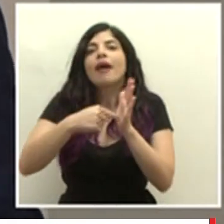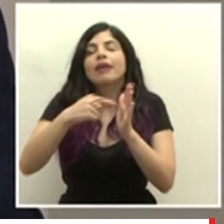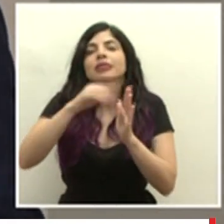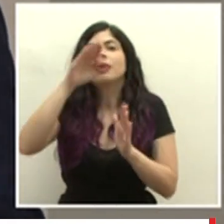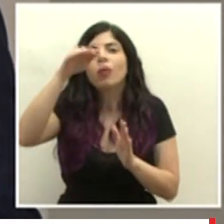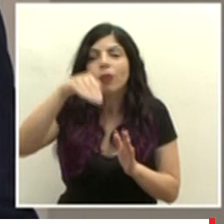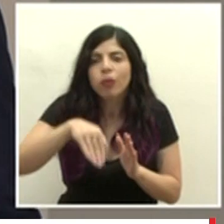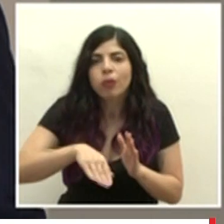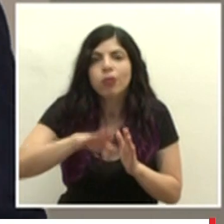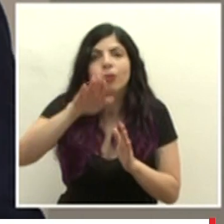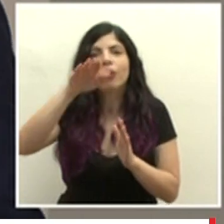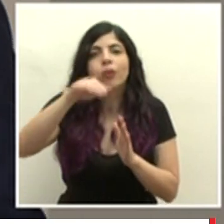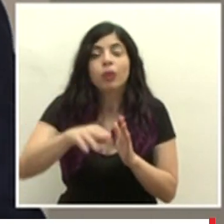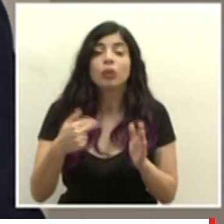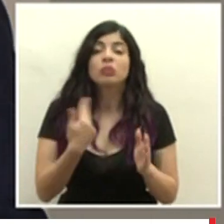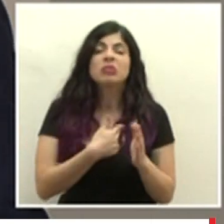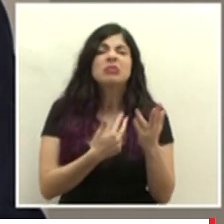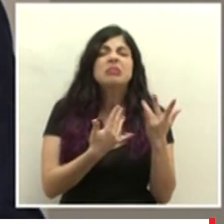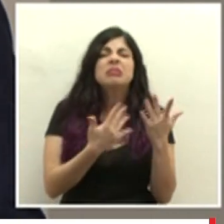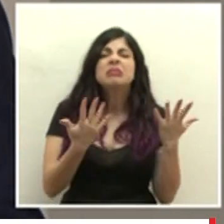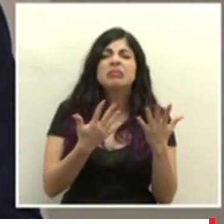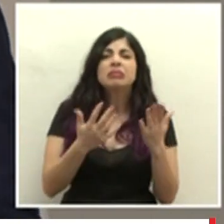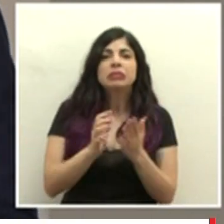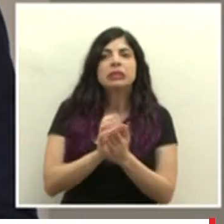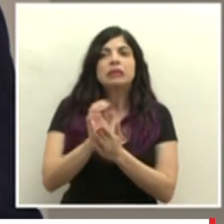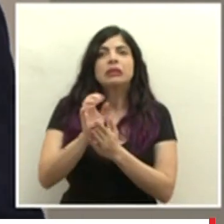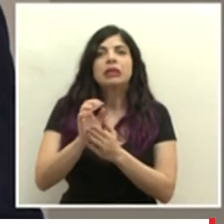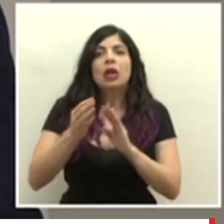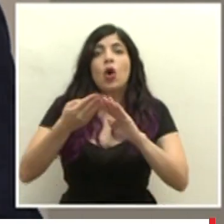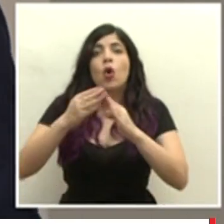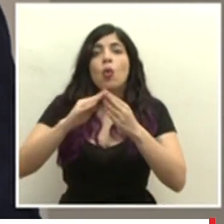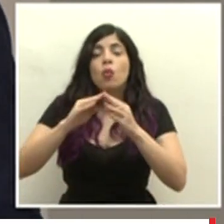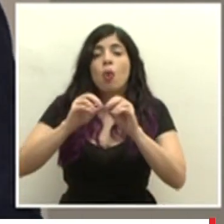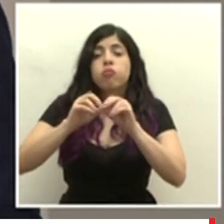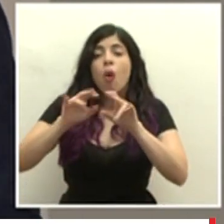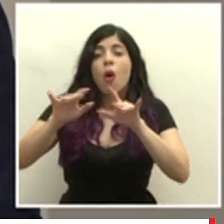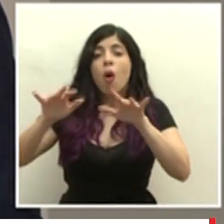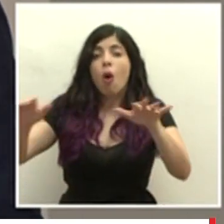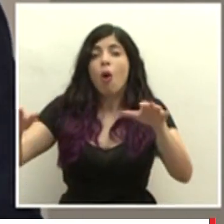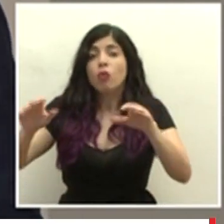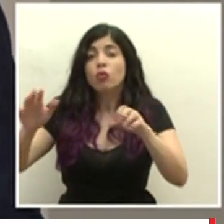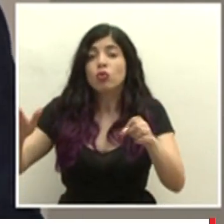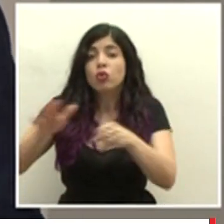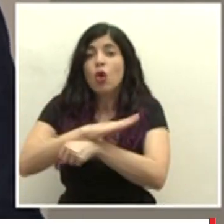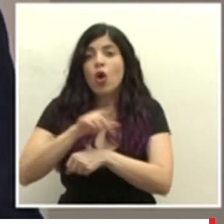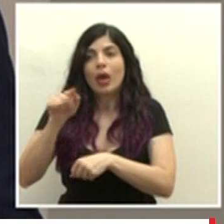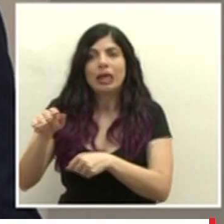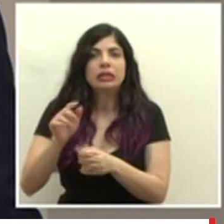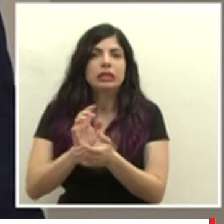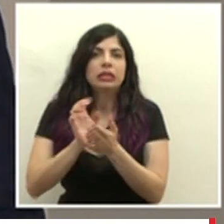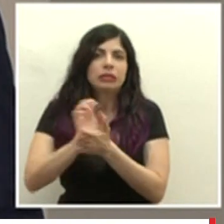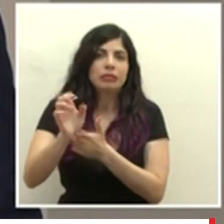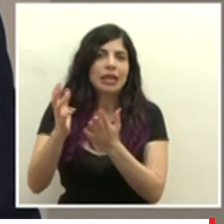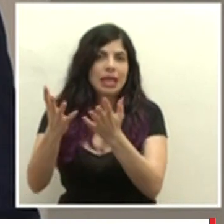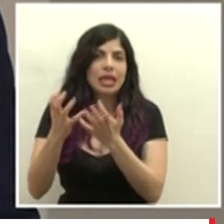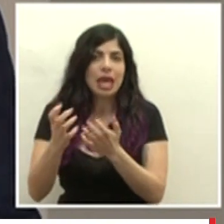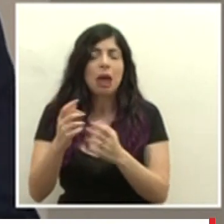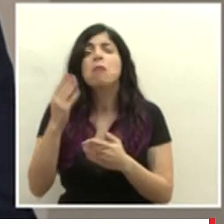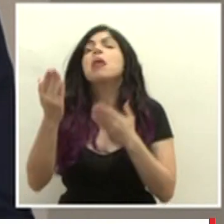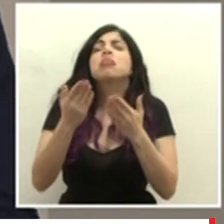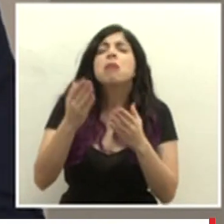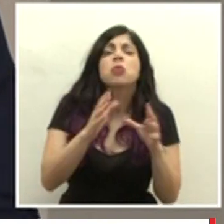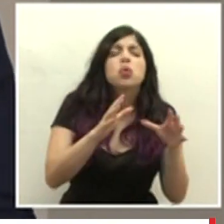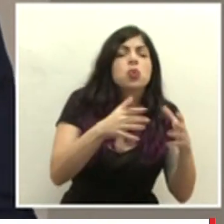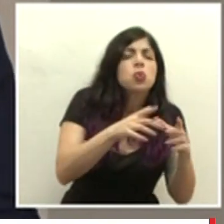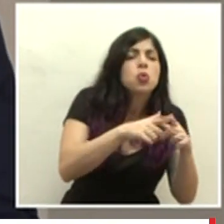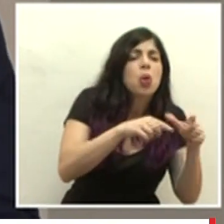que tenemos es no llegar a un escenario de transmisión comunitaria amplificada, porque eventualmente podemos tener transmisiones en clústeres